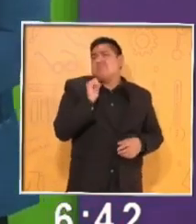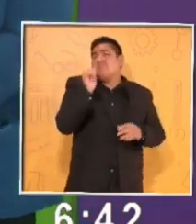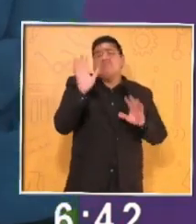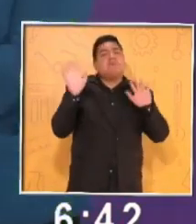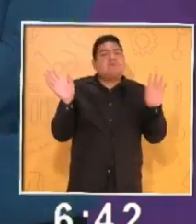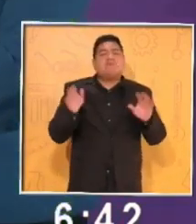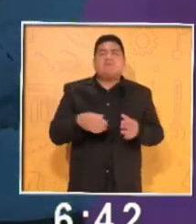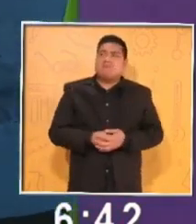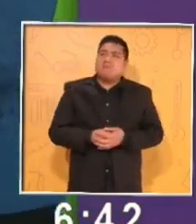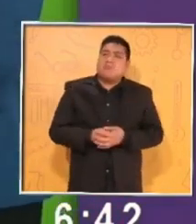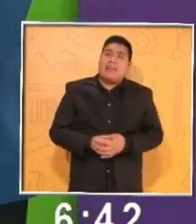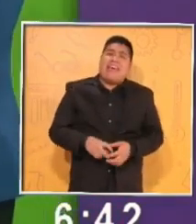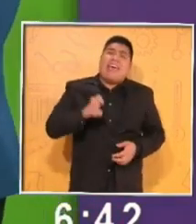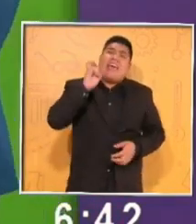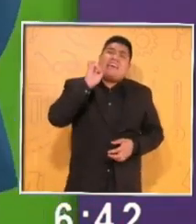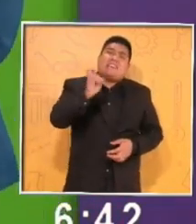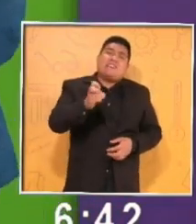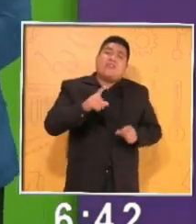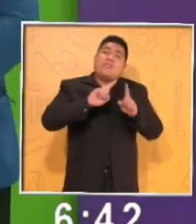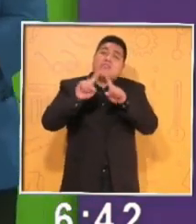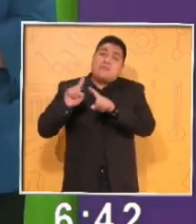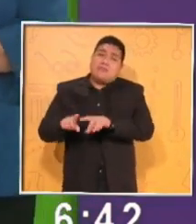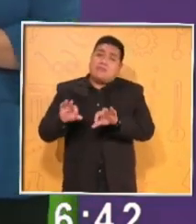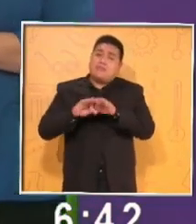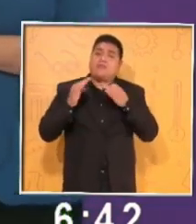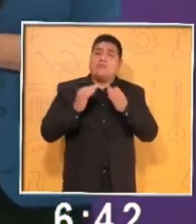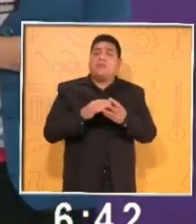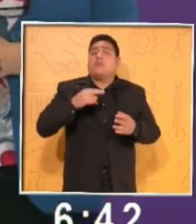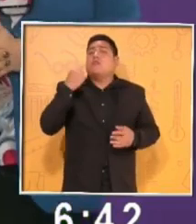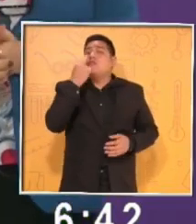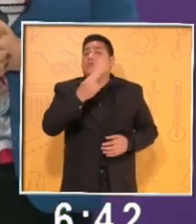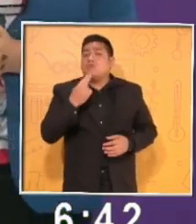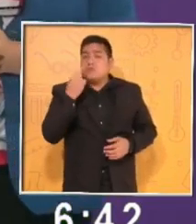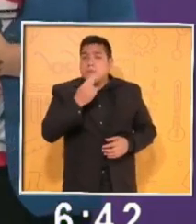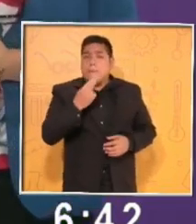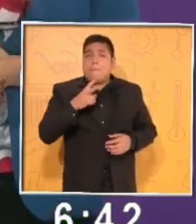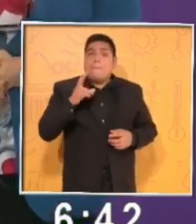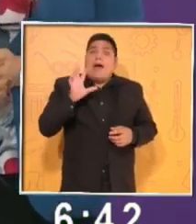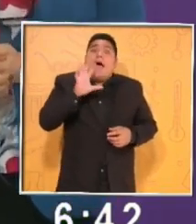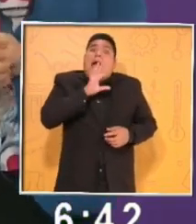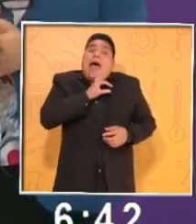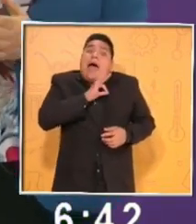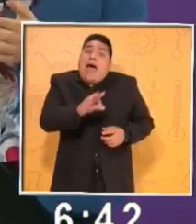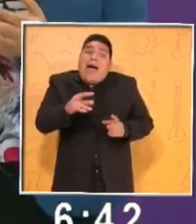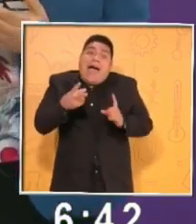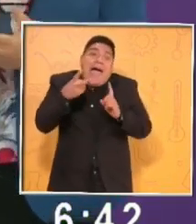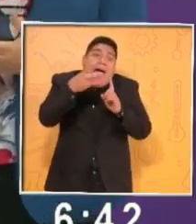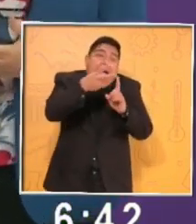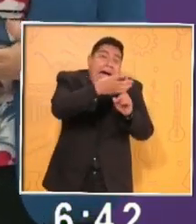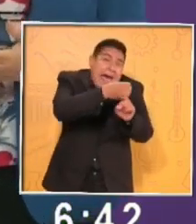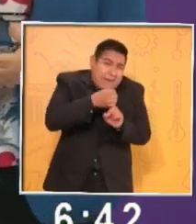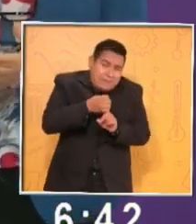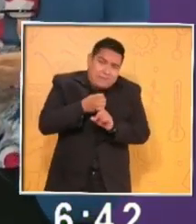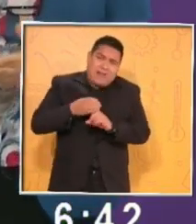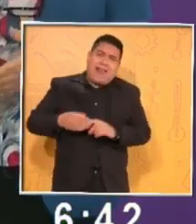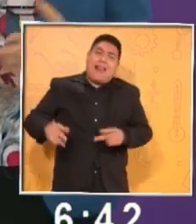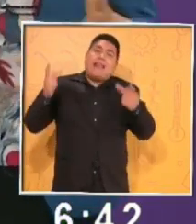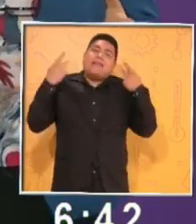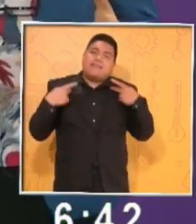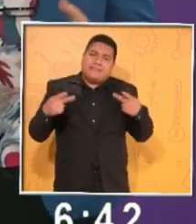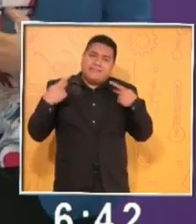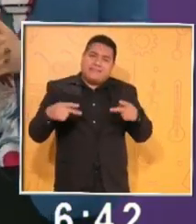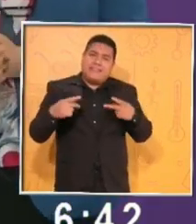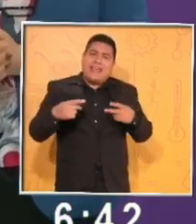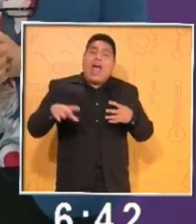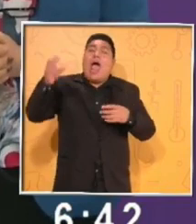son estrategias discursivas que utilizamos para convencer a las personas de